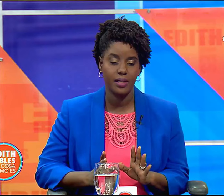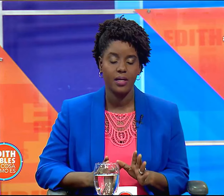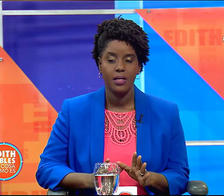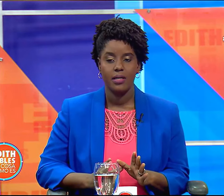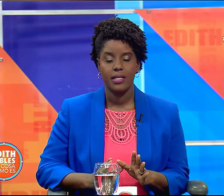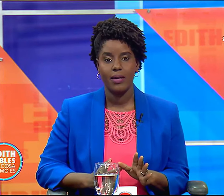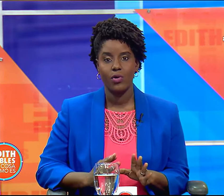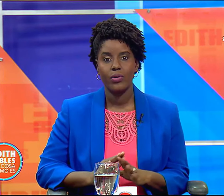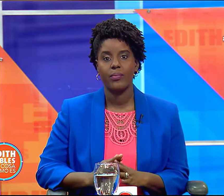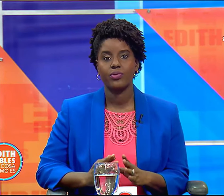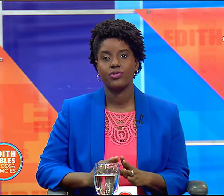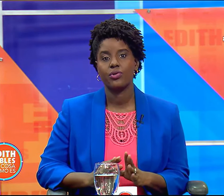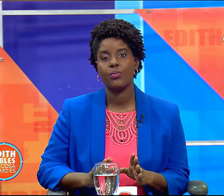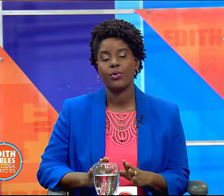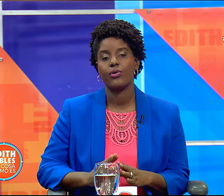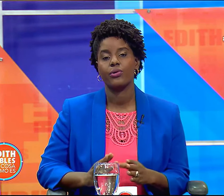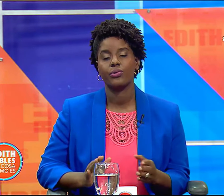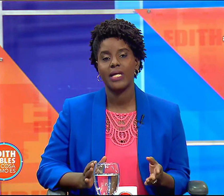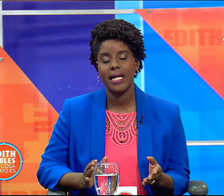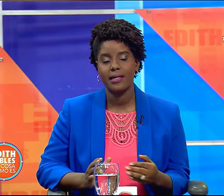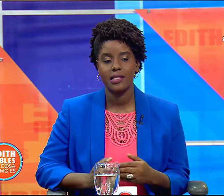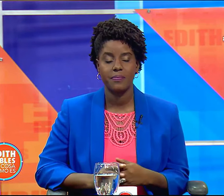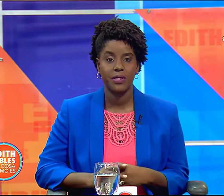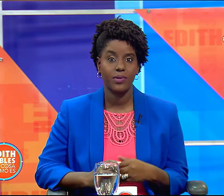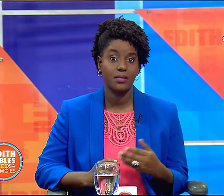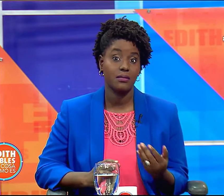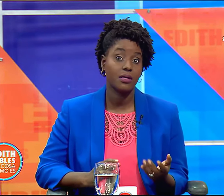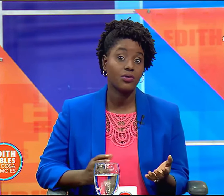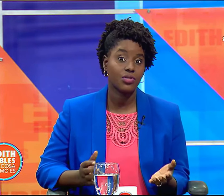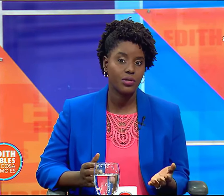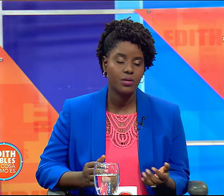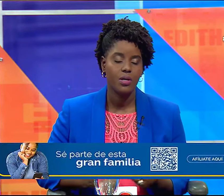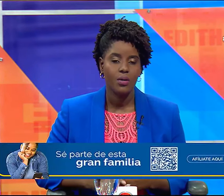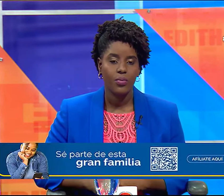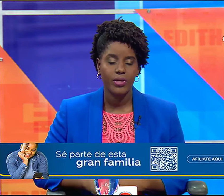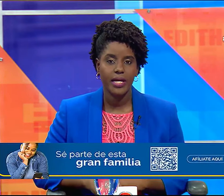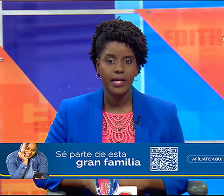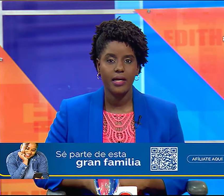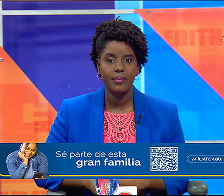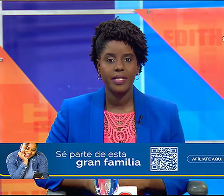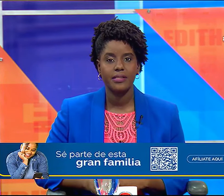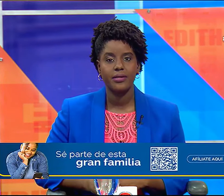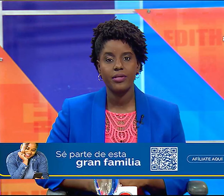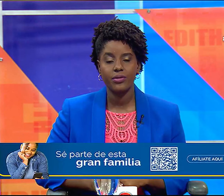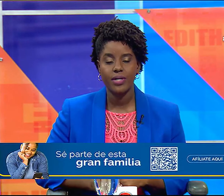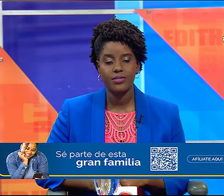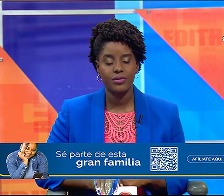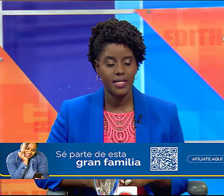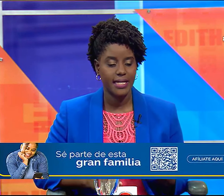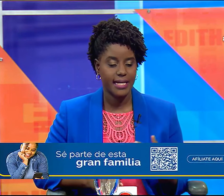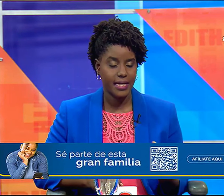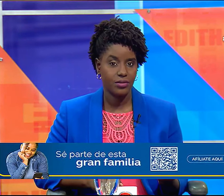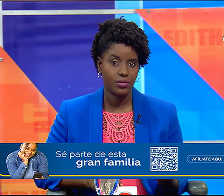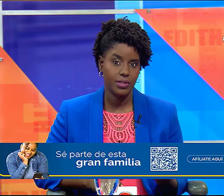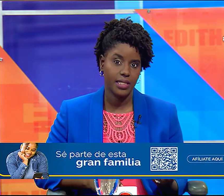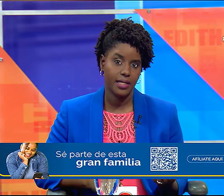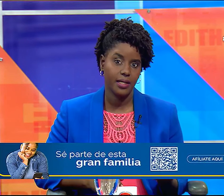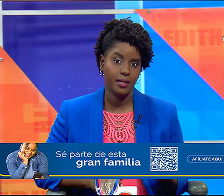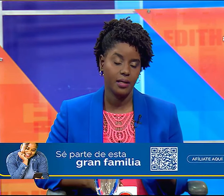también, digamos, una posición un poco neutral respecto a si sí o si no. Porque el Ministerio de Educación, en el